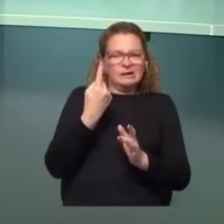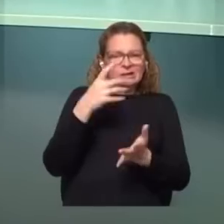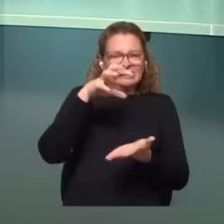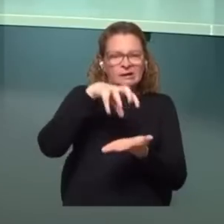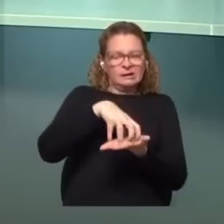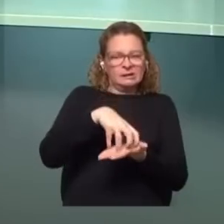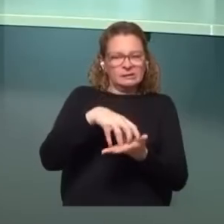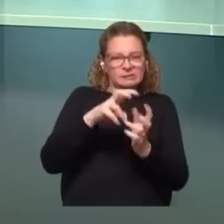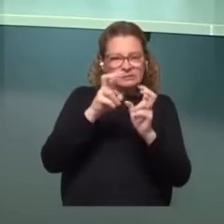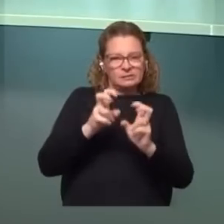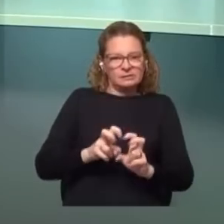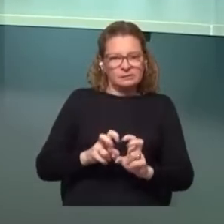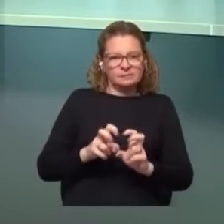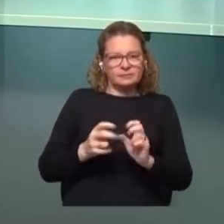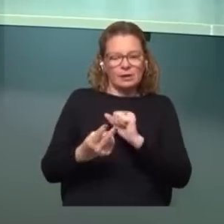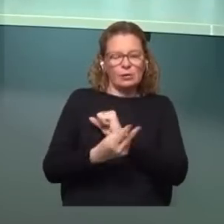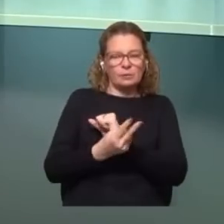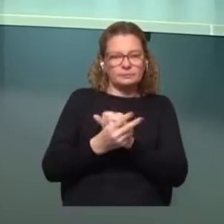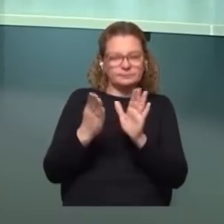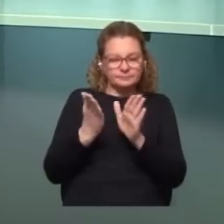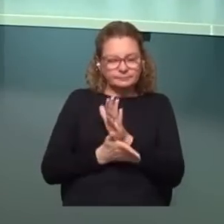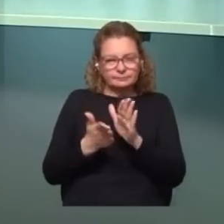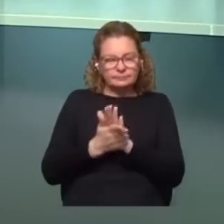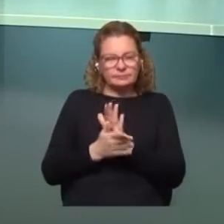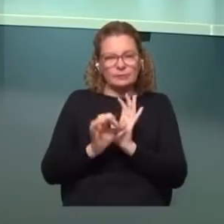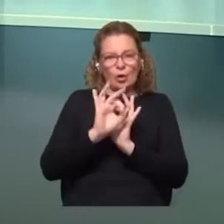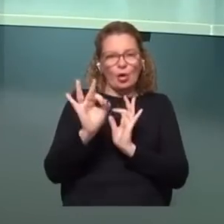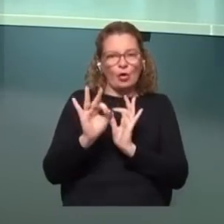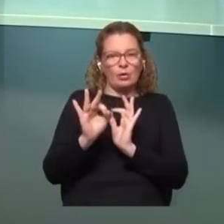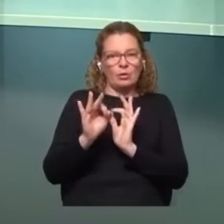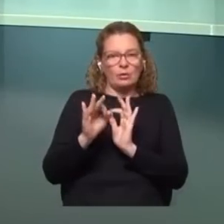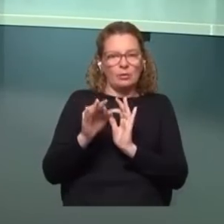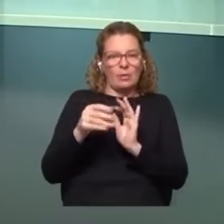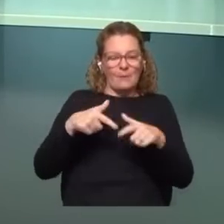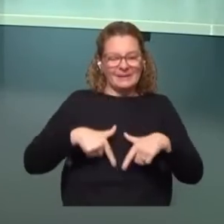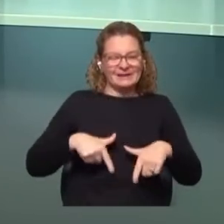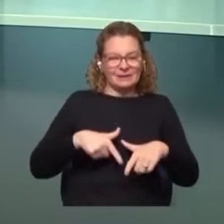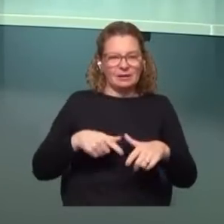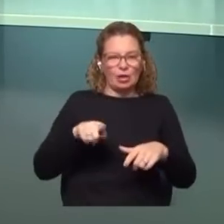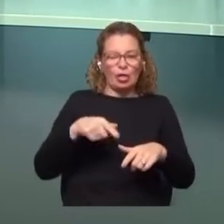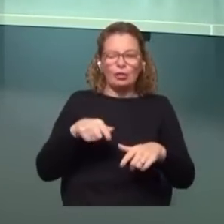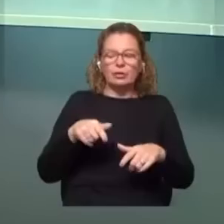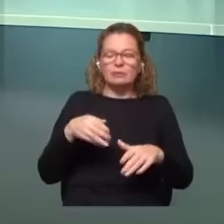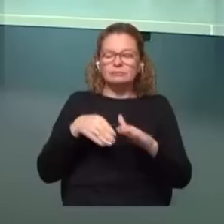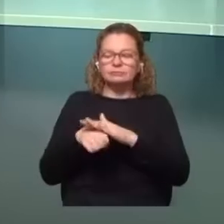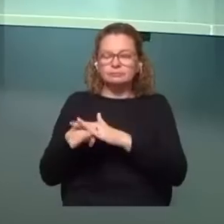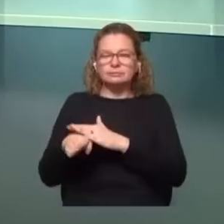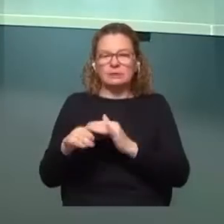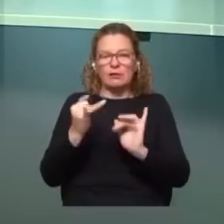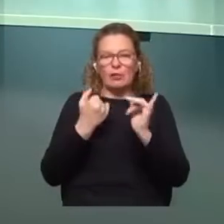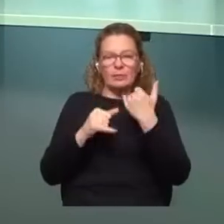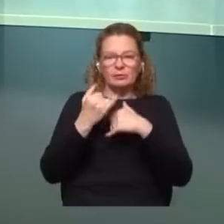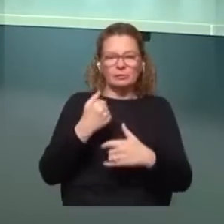se analicen y custodien los materiales o intervenir los ministerios donde haya información